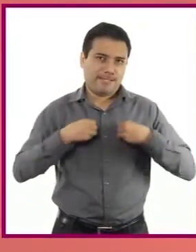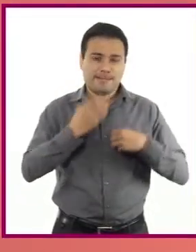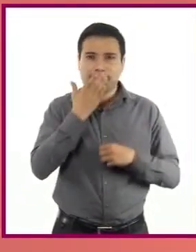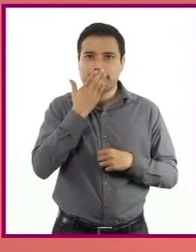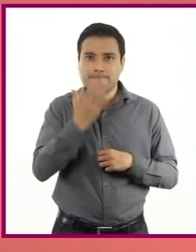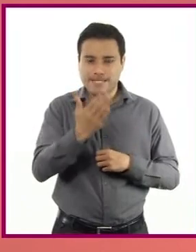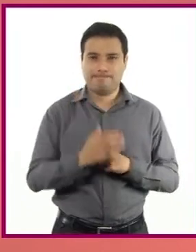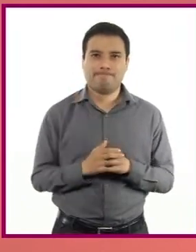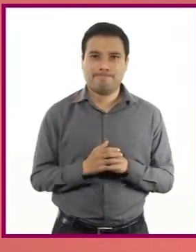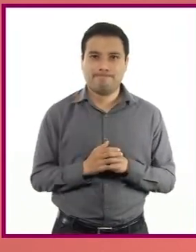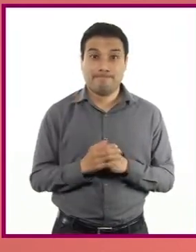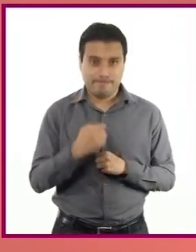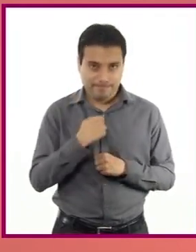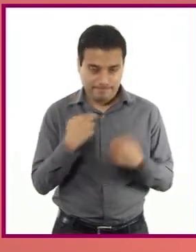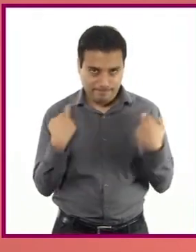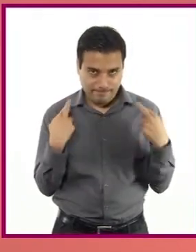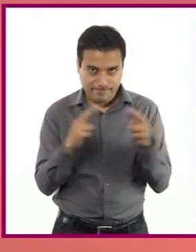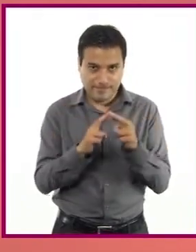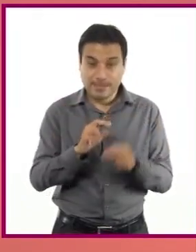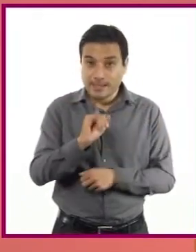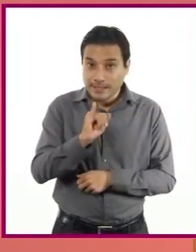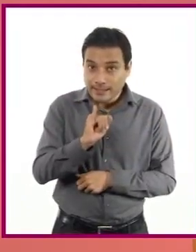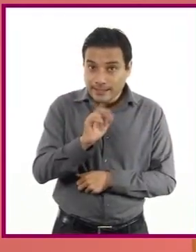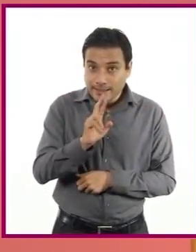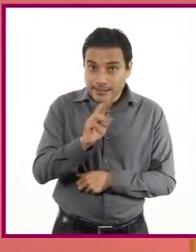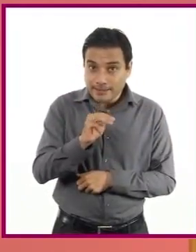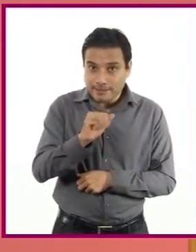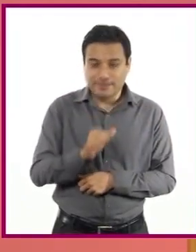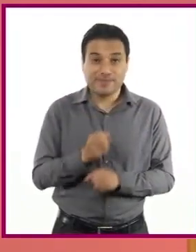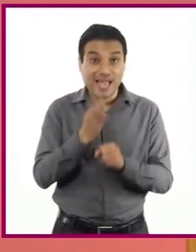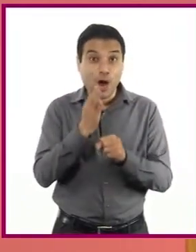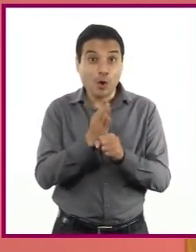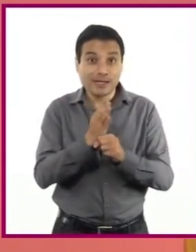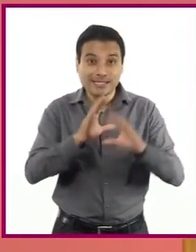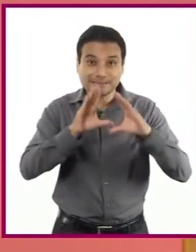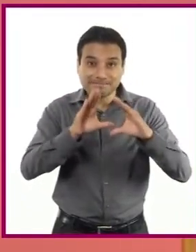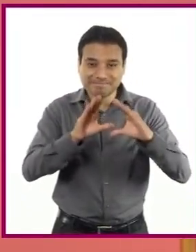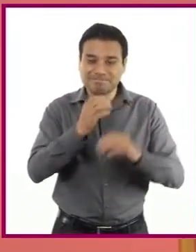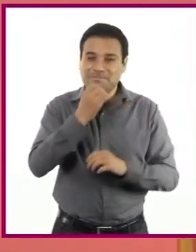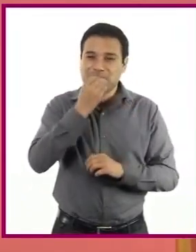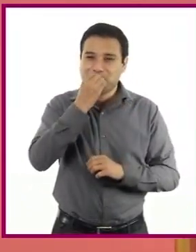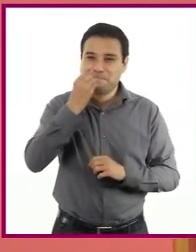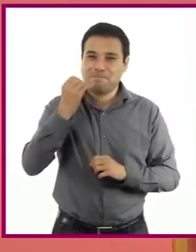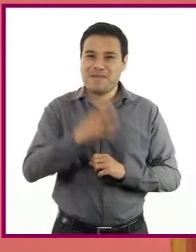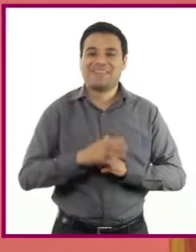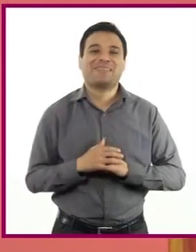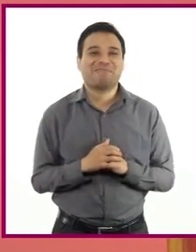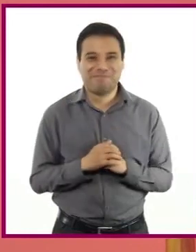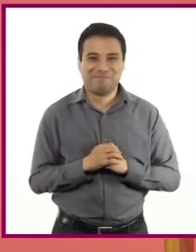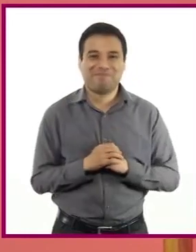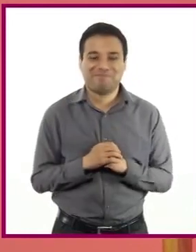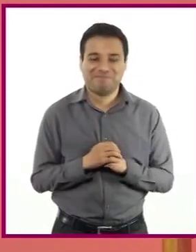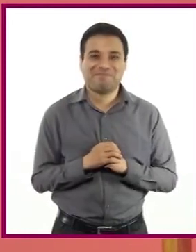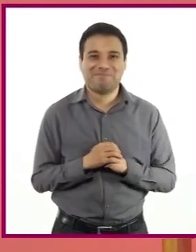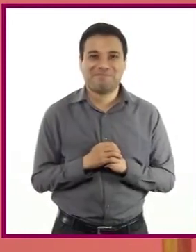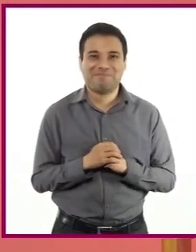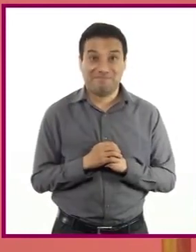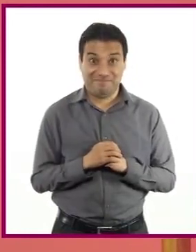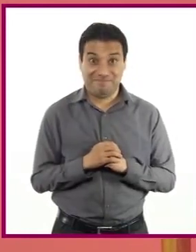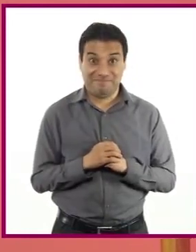Uribe y los acompañaré en esta fantástica experiencia que promueve el aprendizaje desde casa.